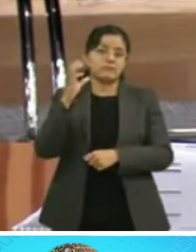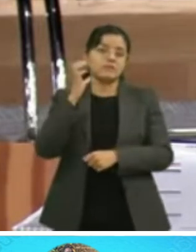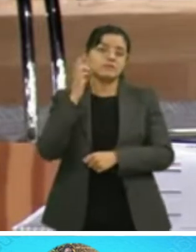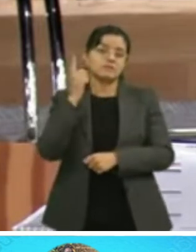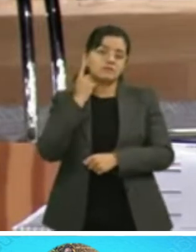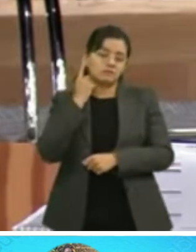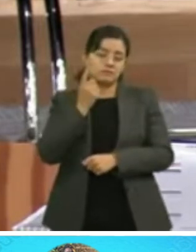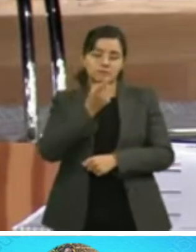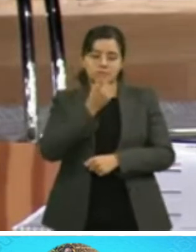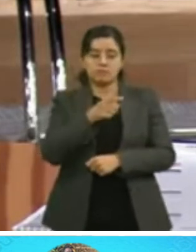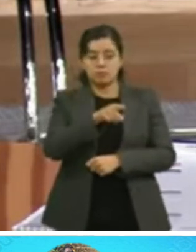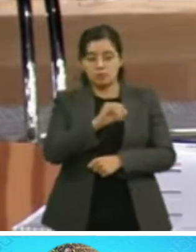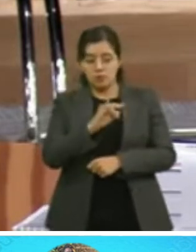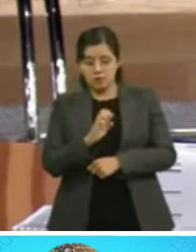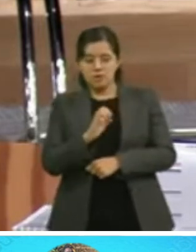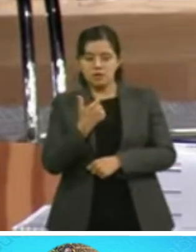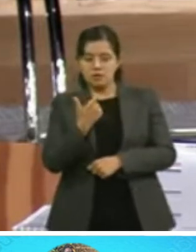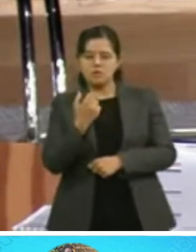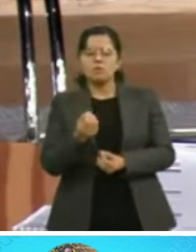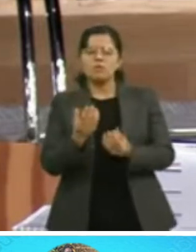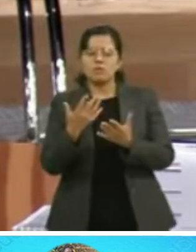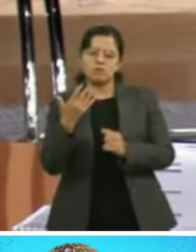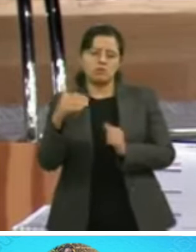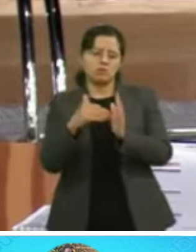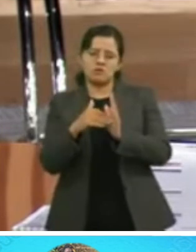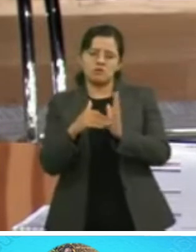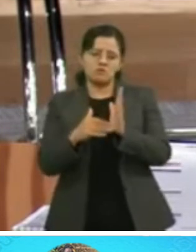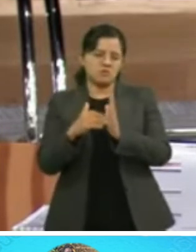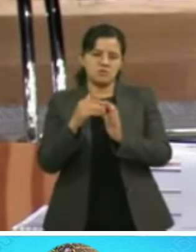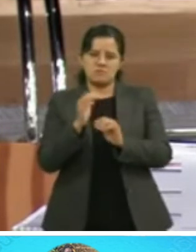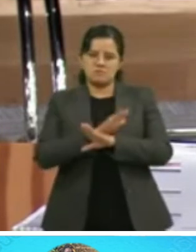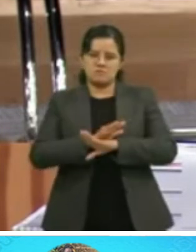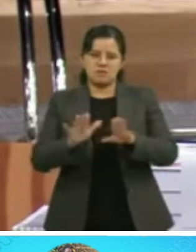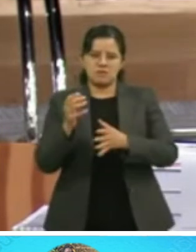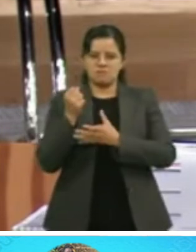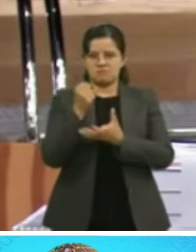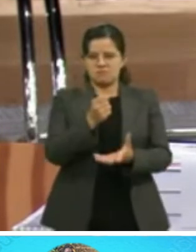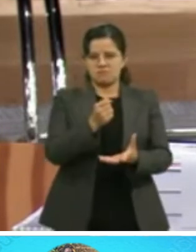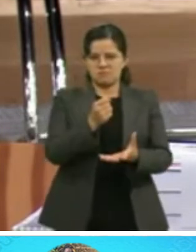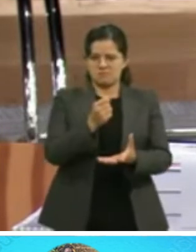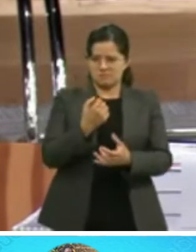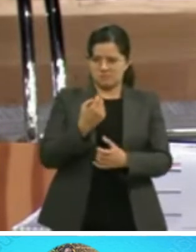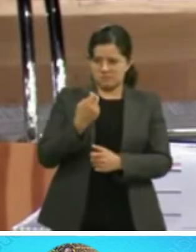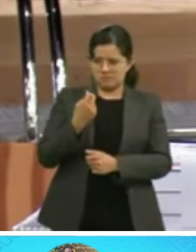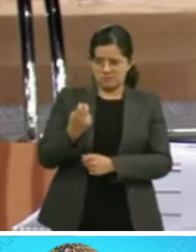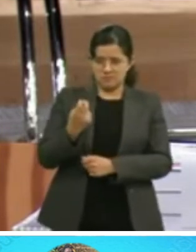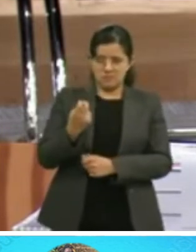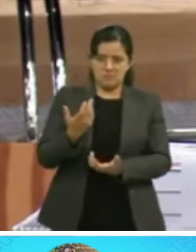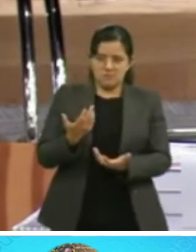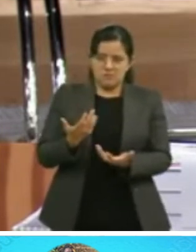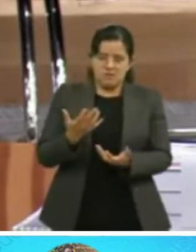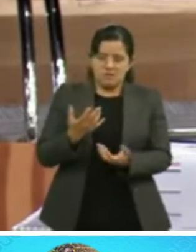el INE podría disponer para tales elecciones. Como esta cantidad es